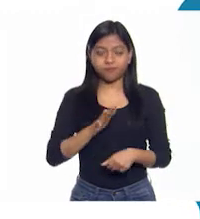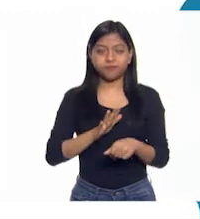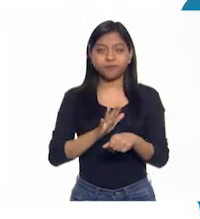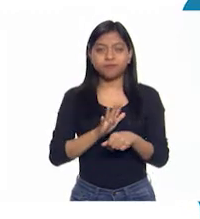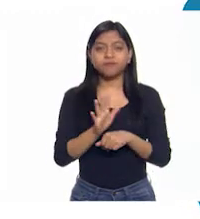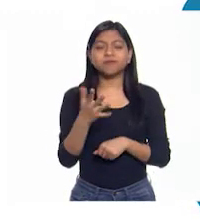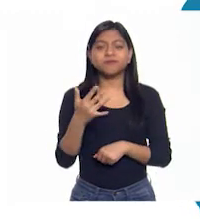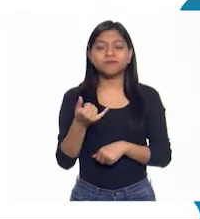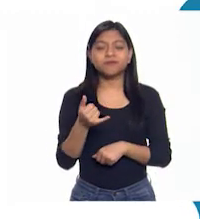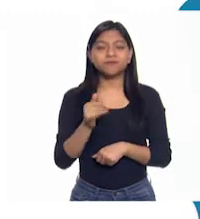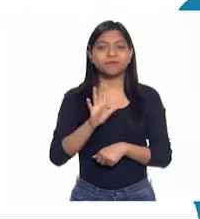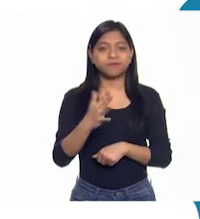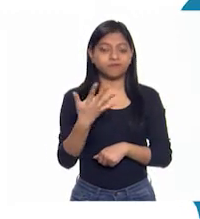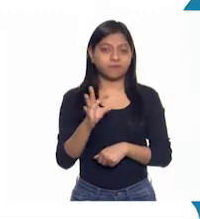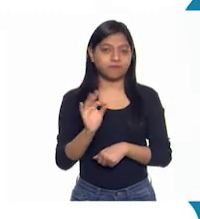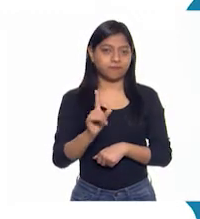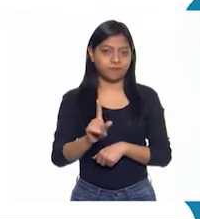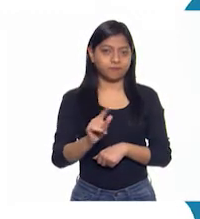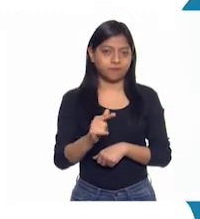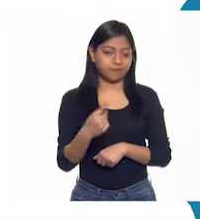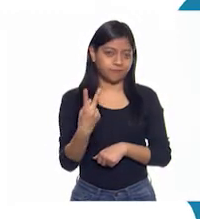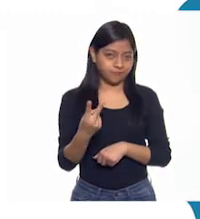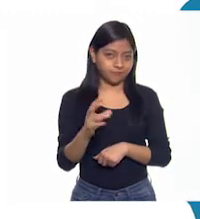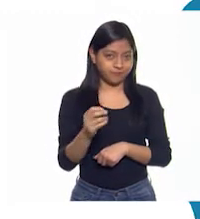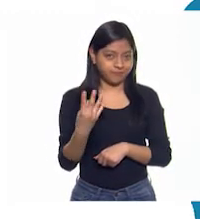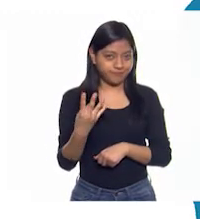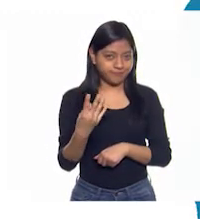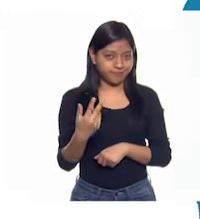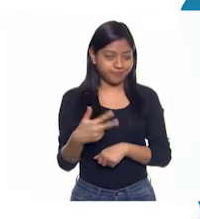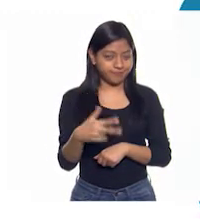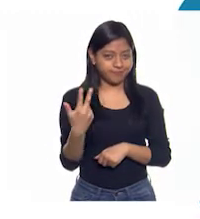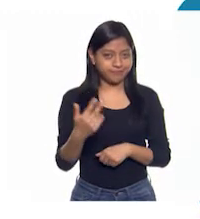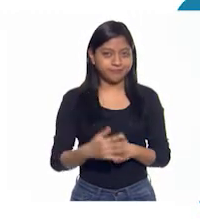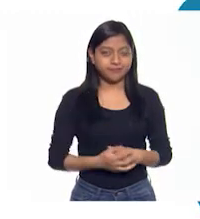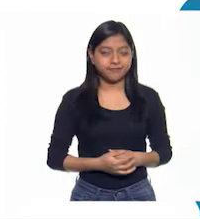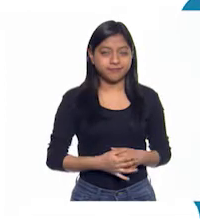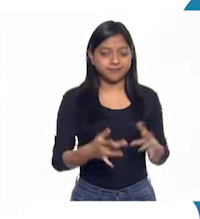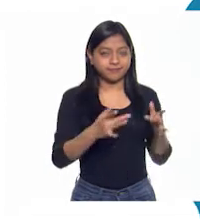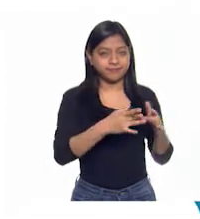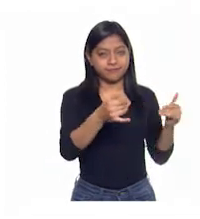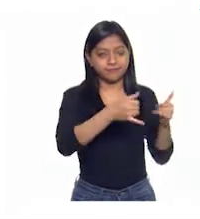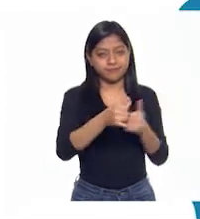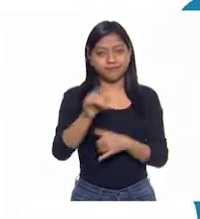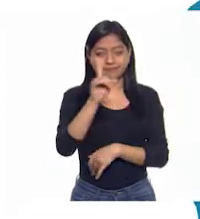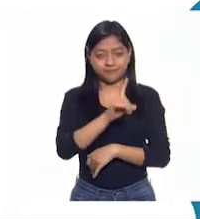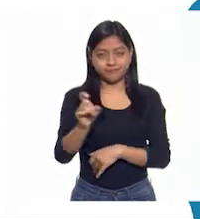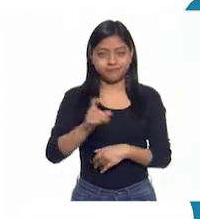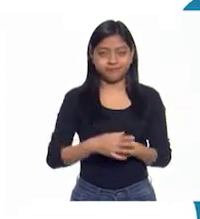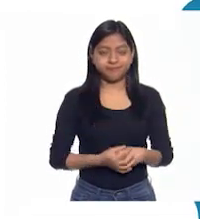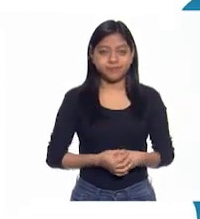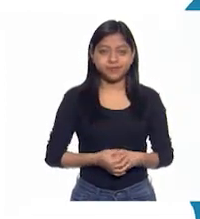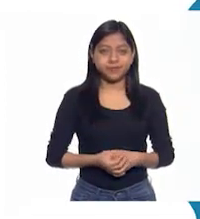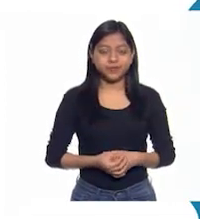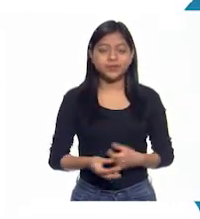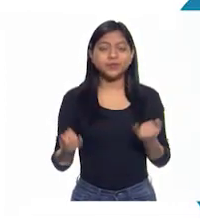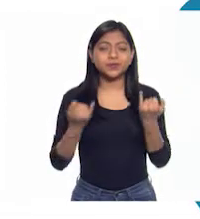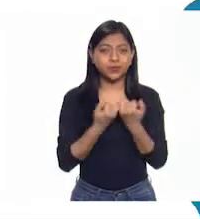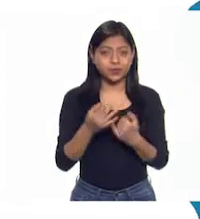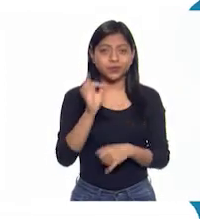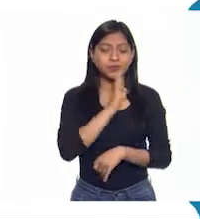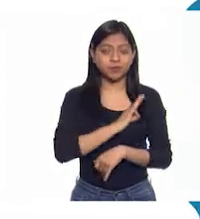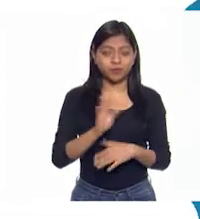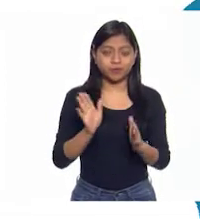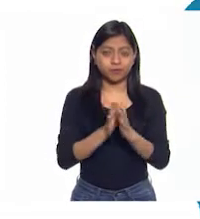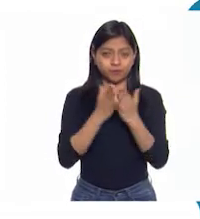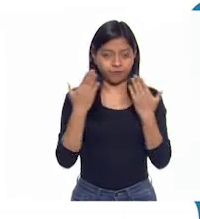teléfono 55 41 72 04 13 con 100 líneas. También puedes encontrar